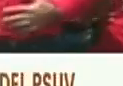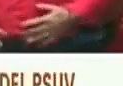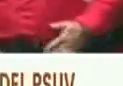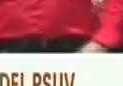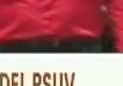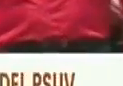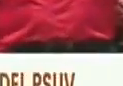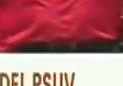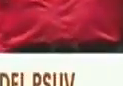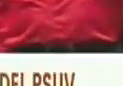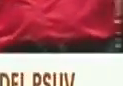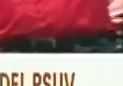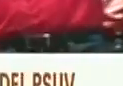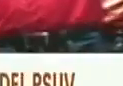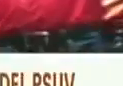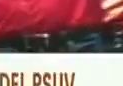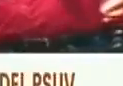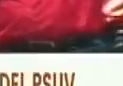¡Que viva la patria!